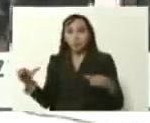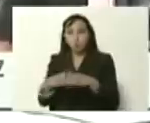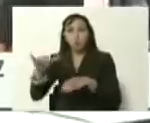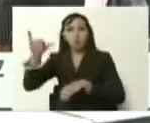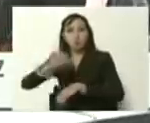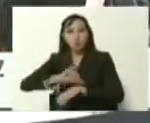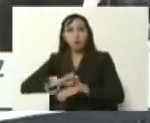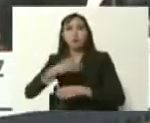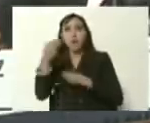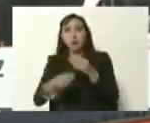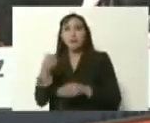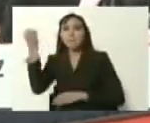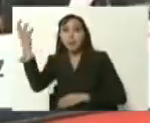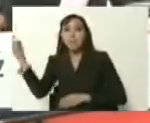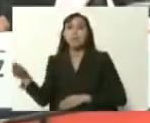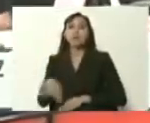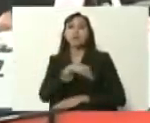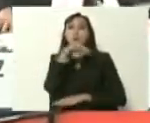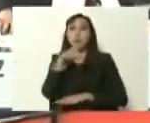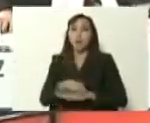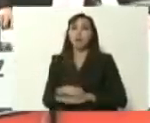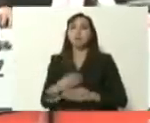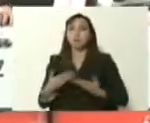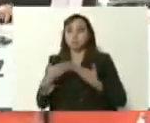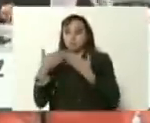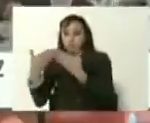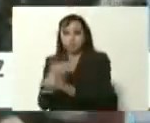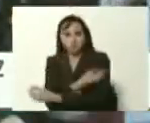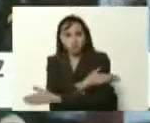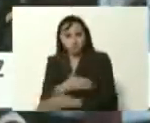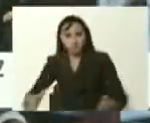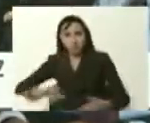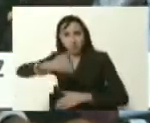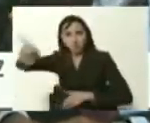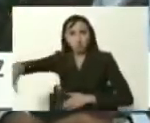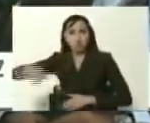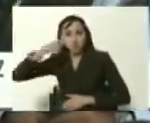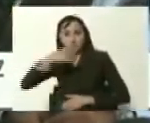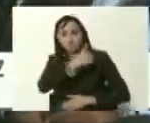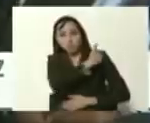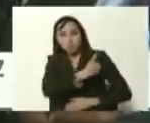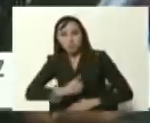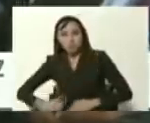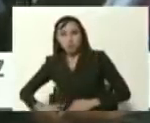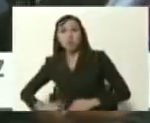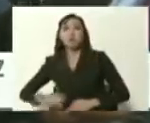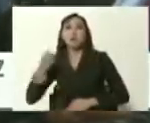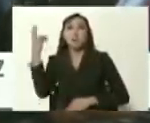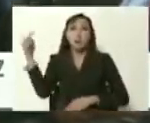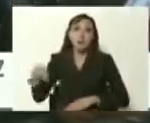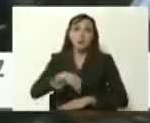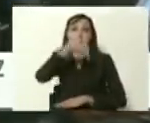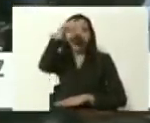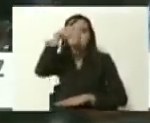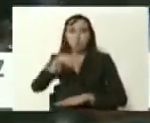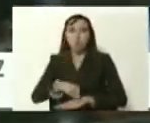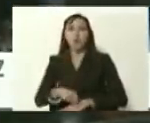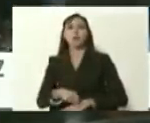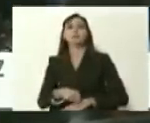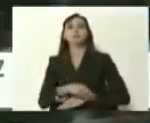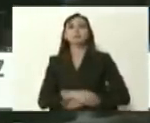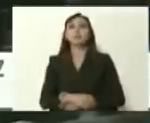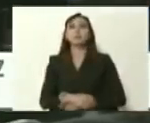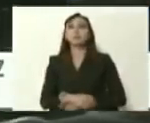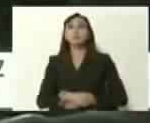al Parlamento venezolano, propuestas que son recibidas por el presidente de la Asamblea Nacional, doctor Jorge Rodríguez, en